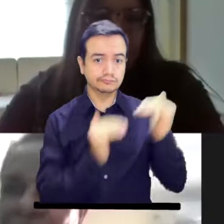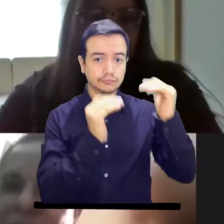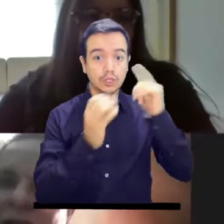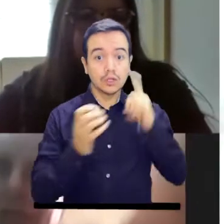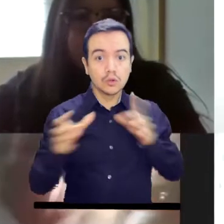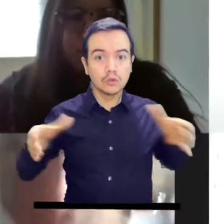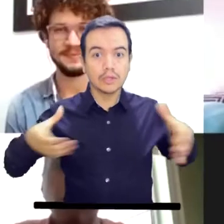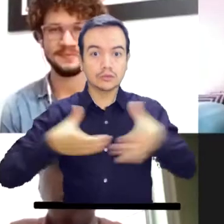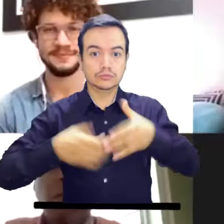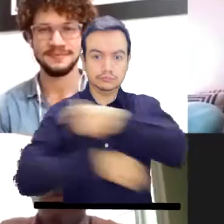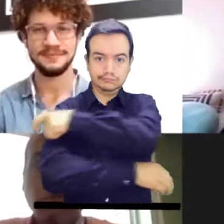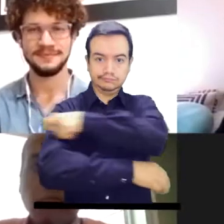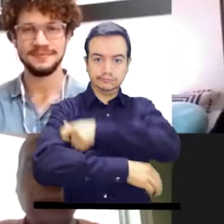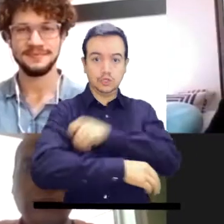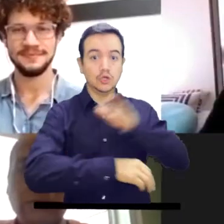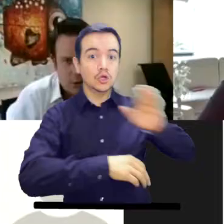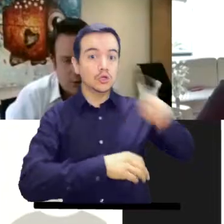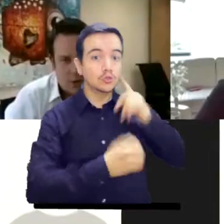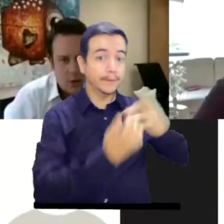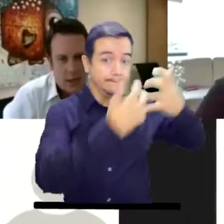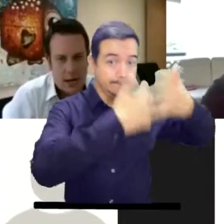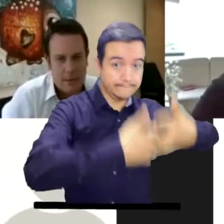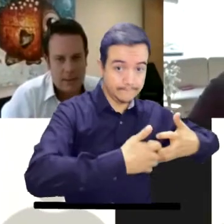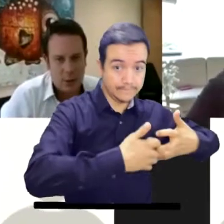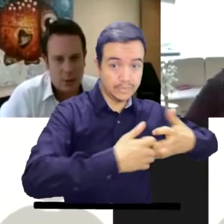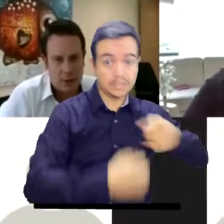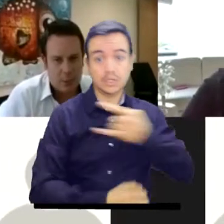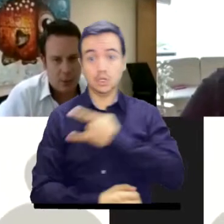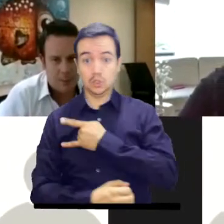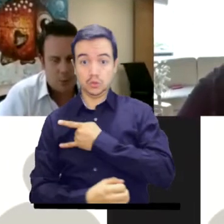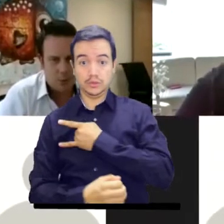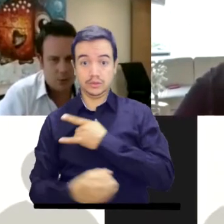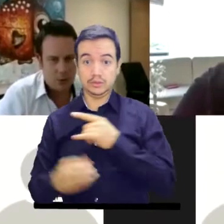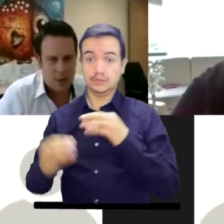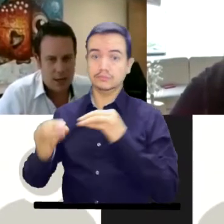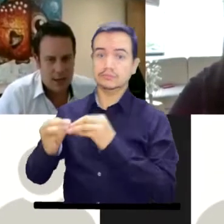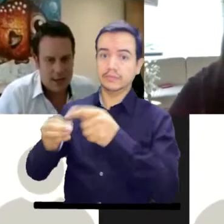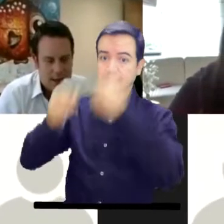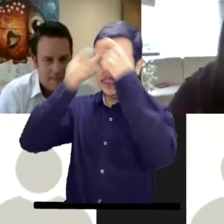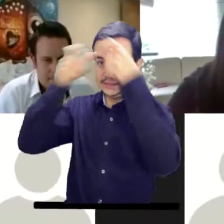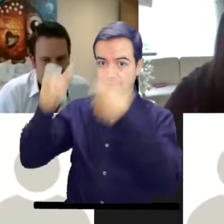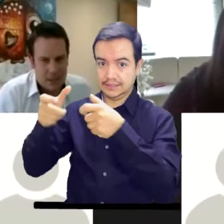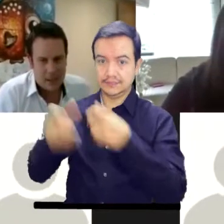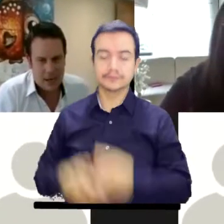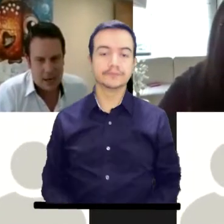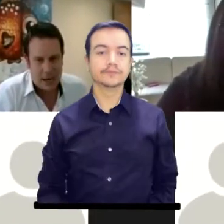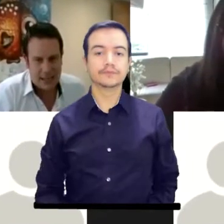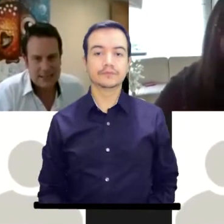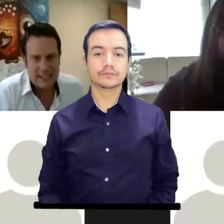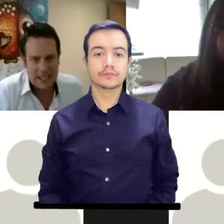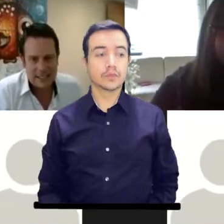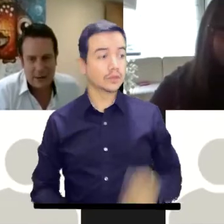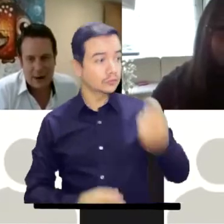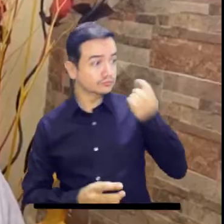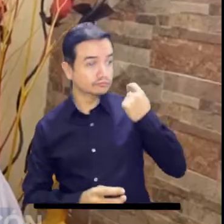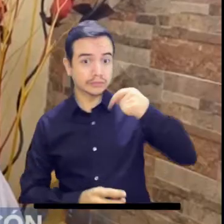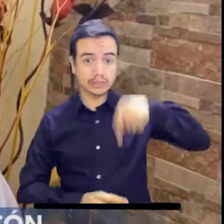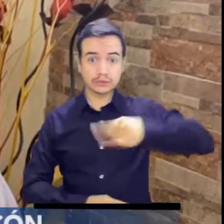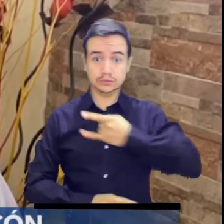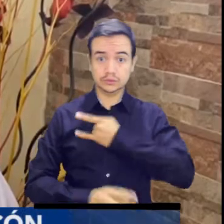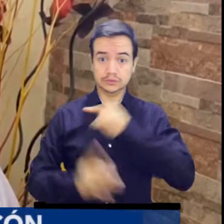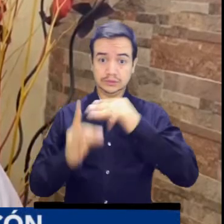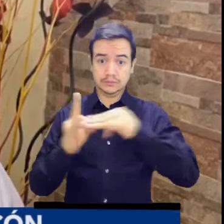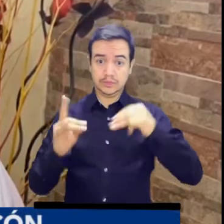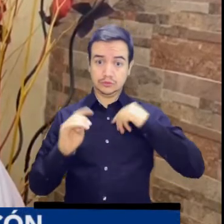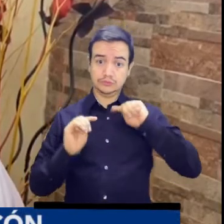universidad-empresa-estado q es sierra nevada con esta nueva versión del comité o universidad presentado en la que participamos la